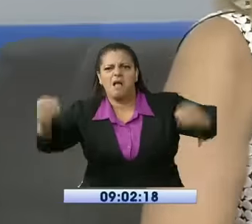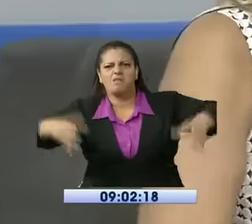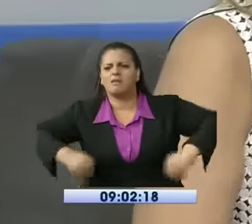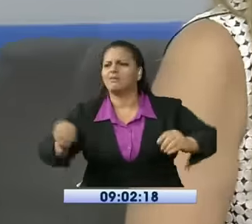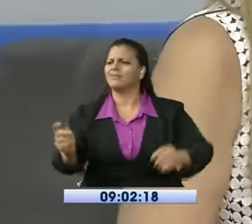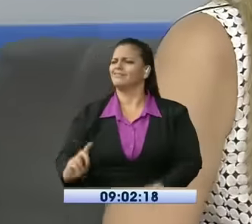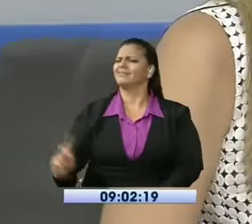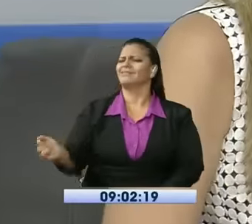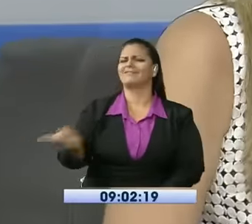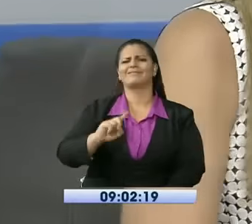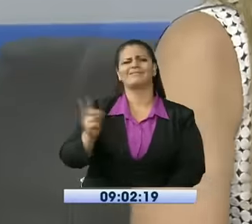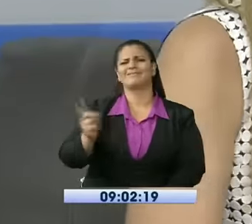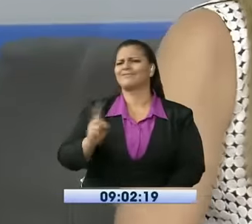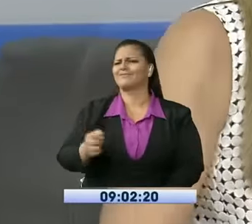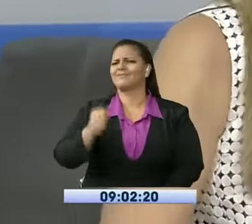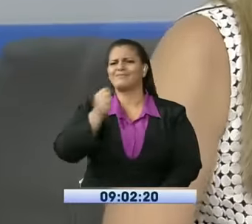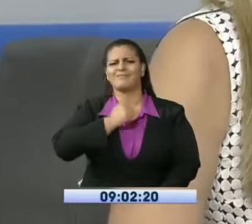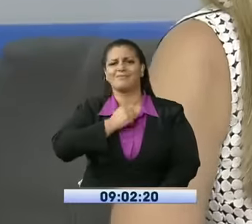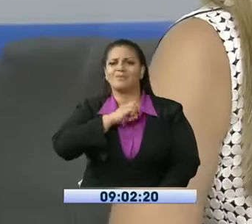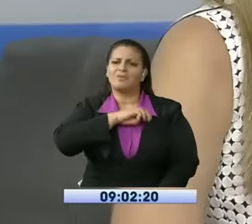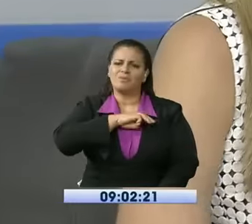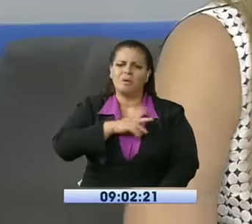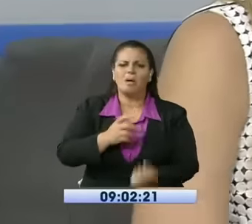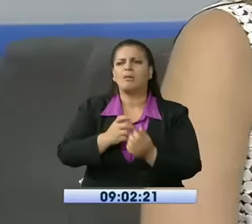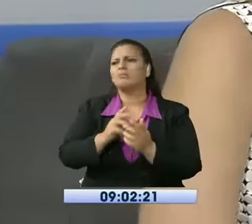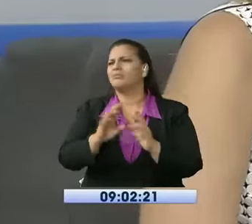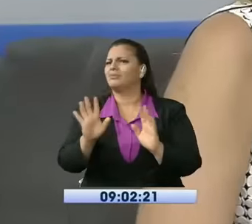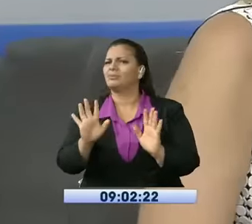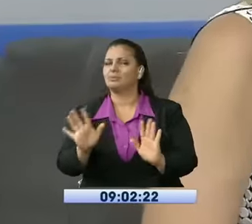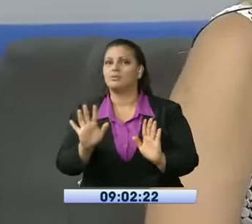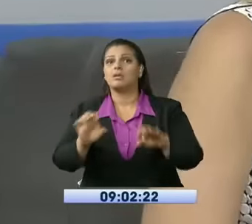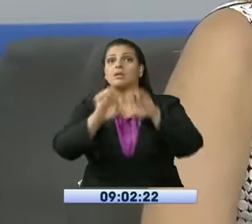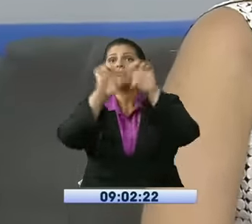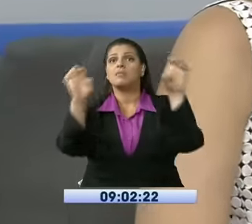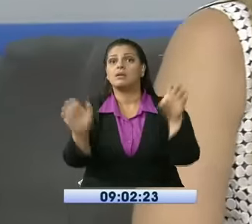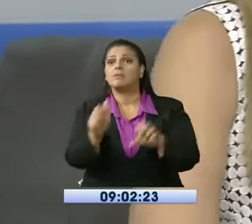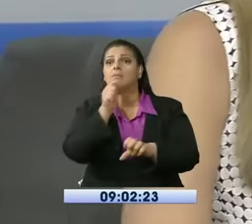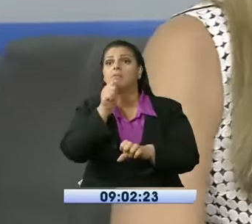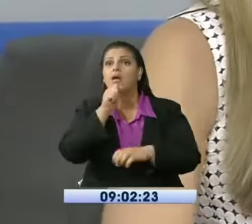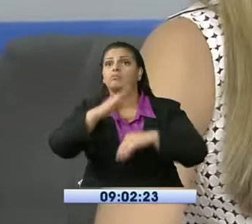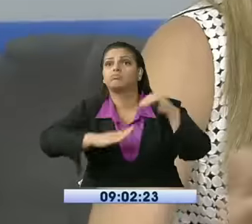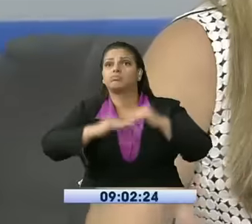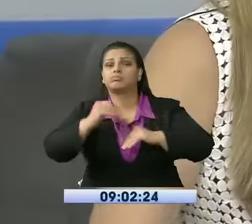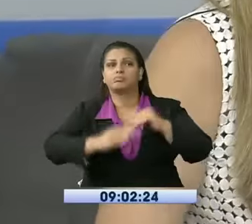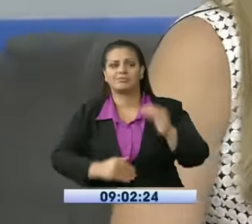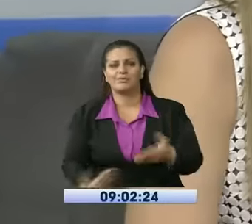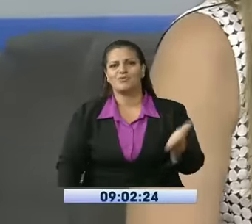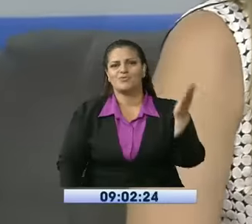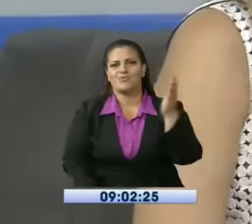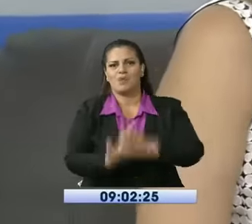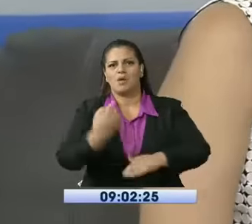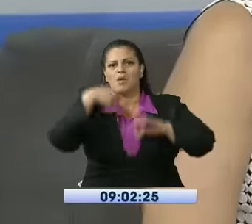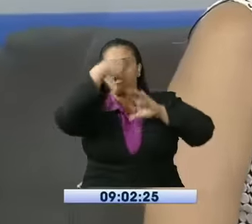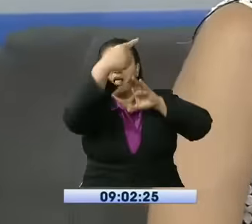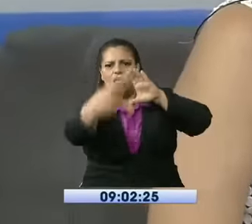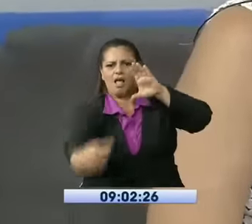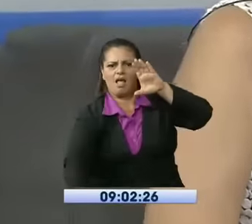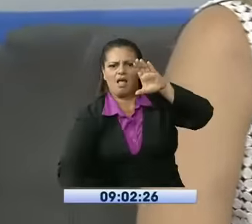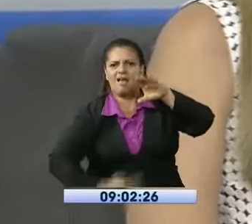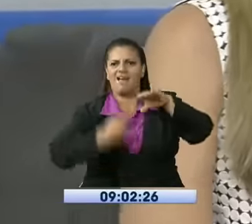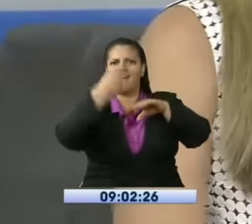figura que opera en el tema de La Perla, que es la rueda moscovita gigante que próximamente estaremos inaugurando para todos los guayaquileños y ecuatorianos,